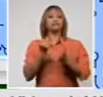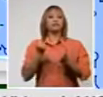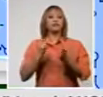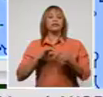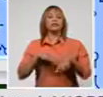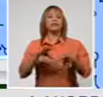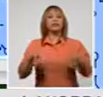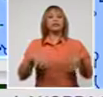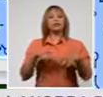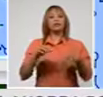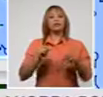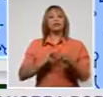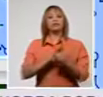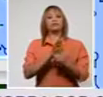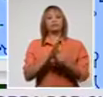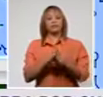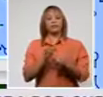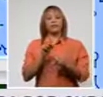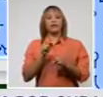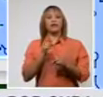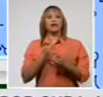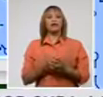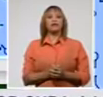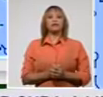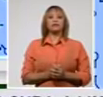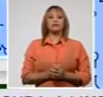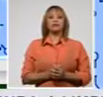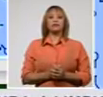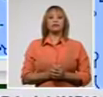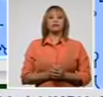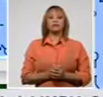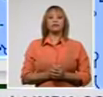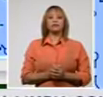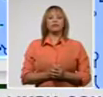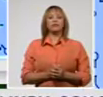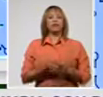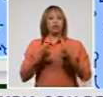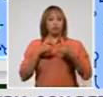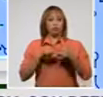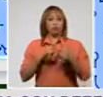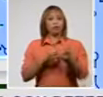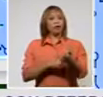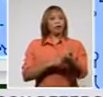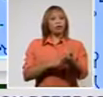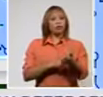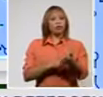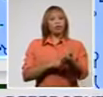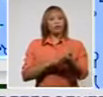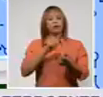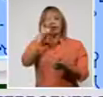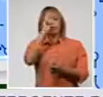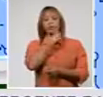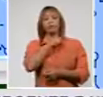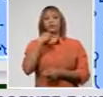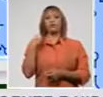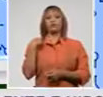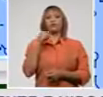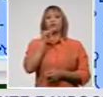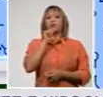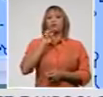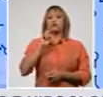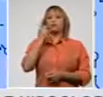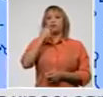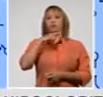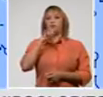situación epidemiológica del país frente a la COVID-19. Nos acompaña, como ya es habitual, el doctor Francisco Durán García, director nacional